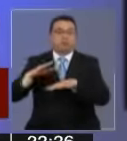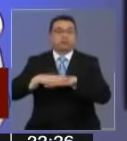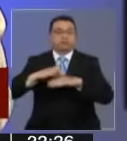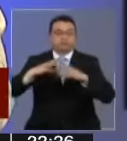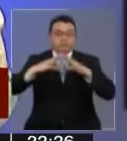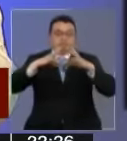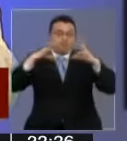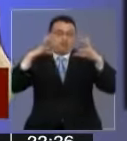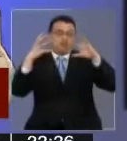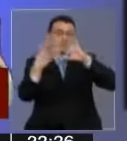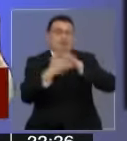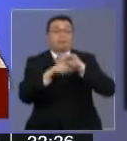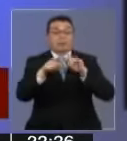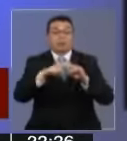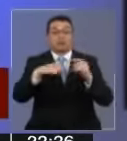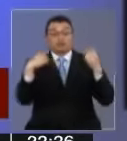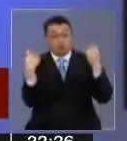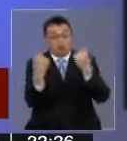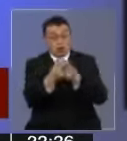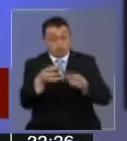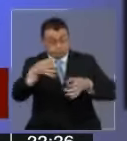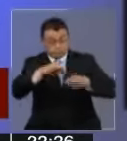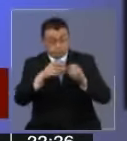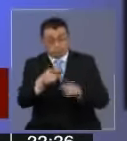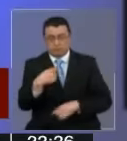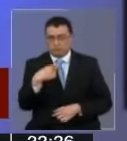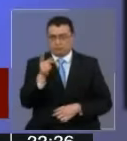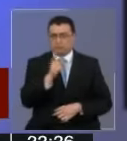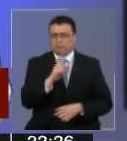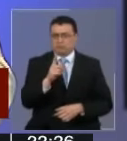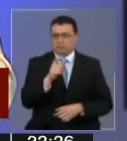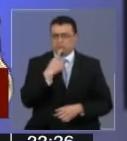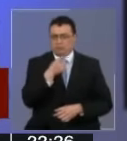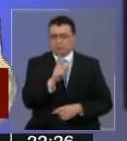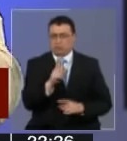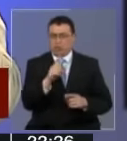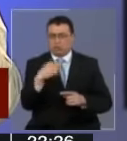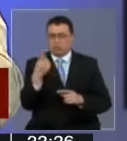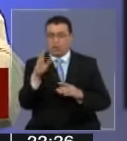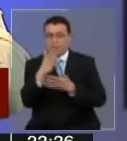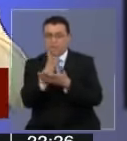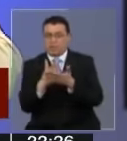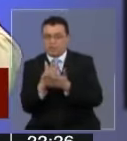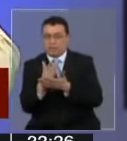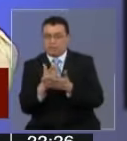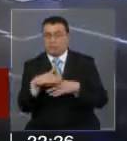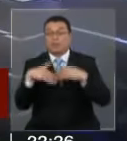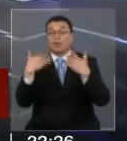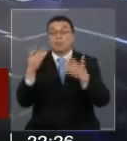esa tesis, la mitad de los investigadores dicen que no hay efecto antrópico. Y luego las instituciones